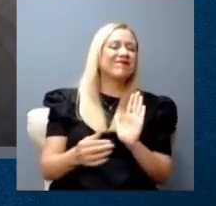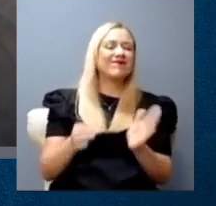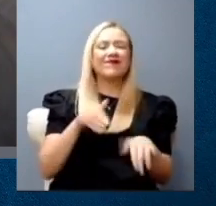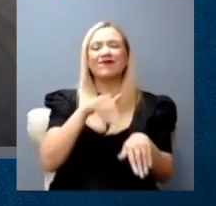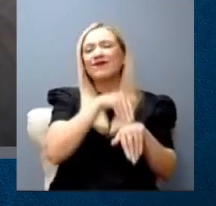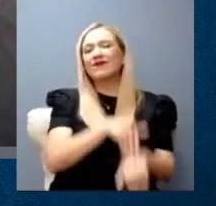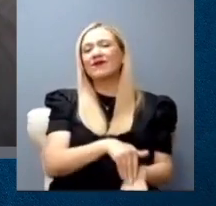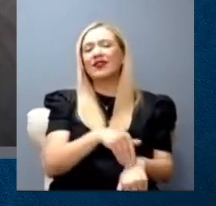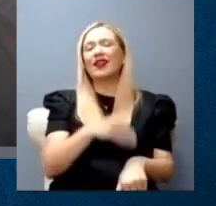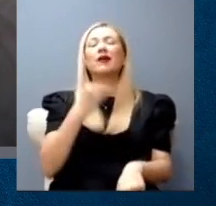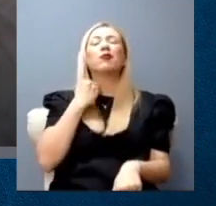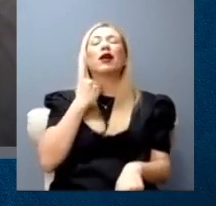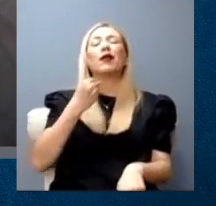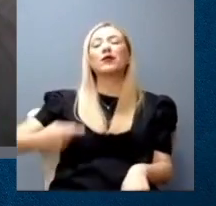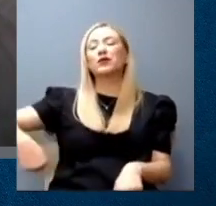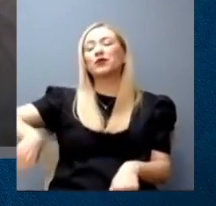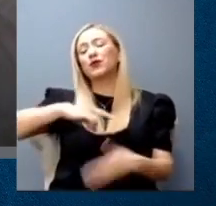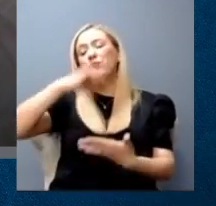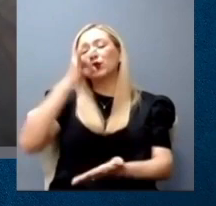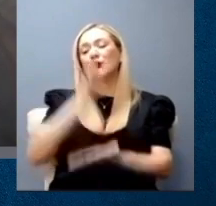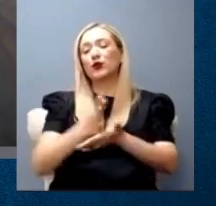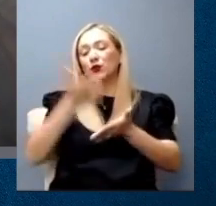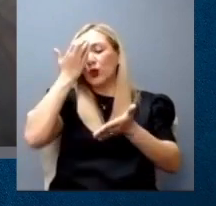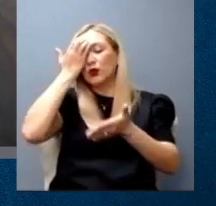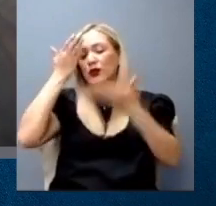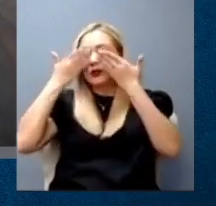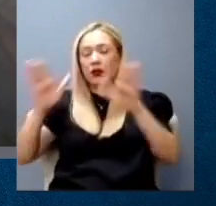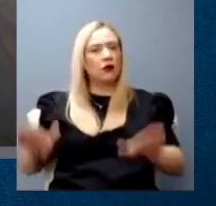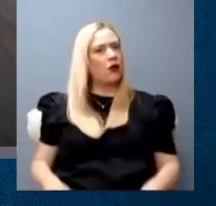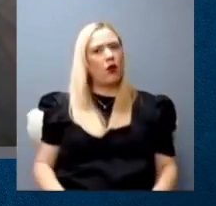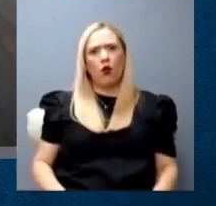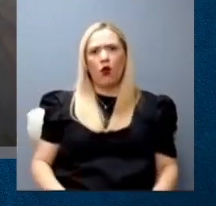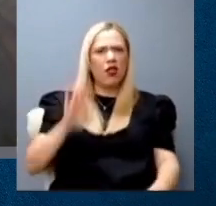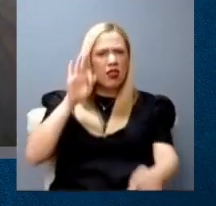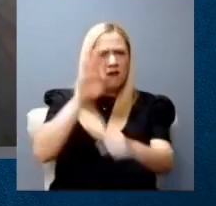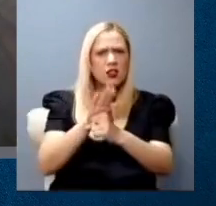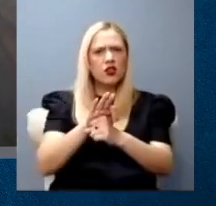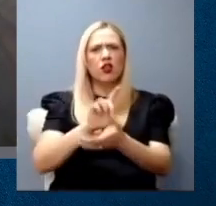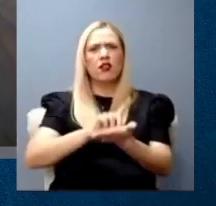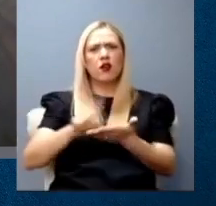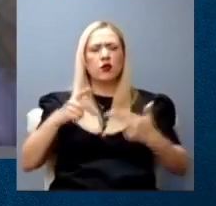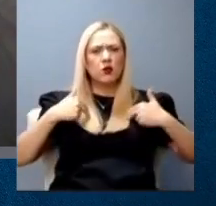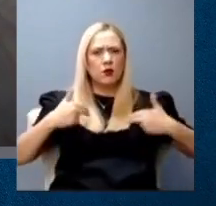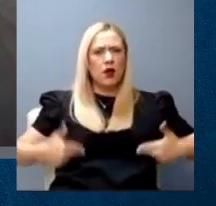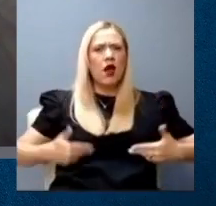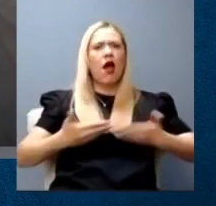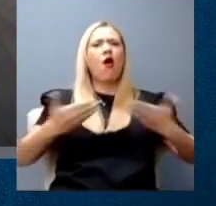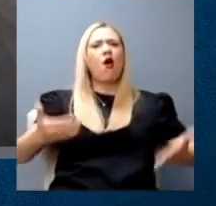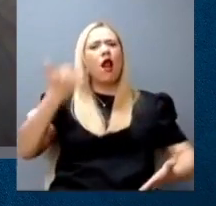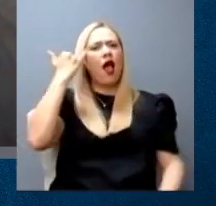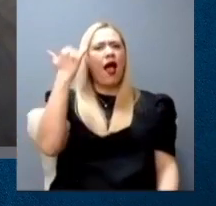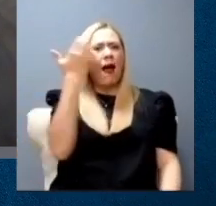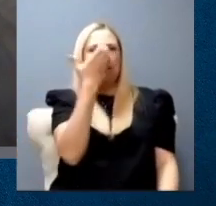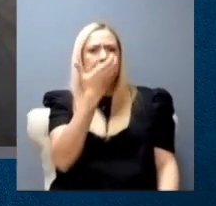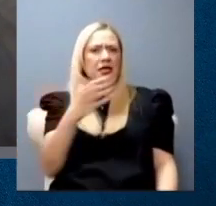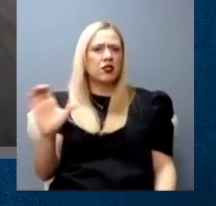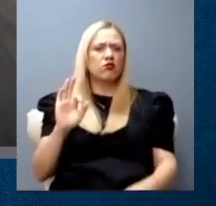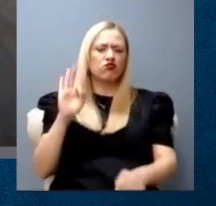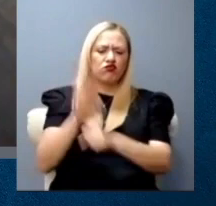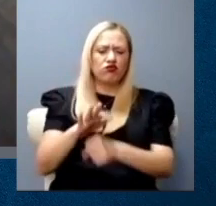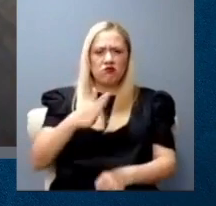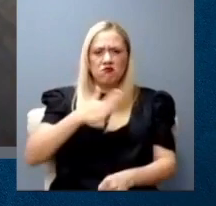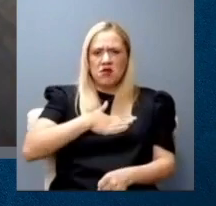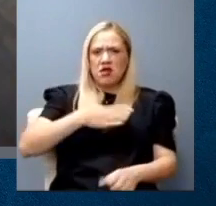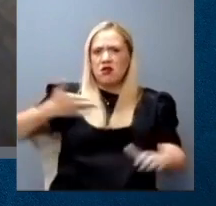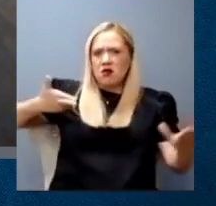los abogados, ¿no? Los defensores de derechos humanos es ahora el campesino que defiende sus ríos,